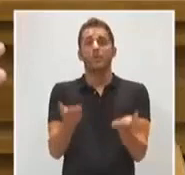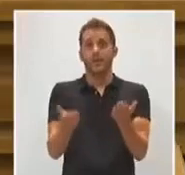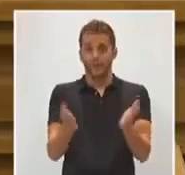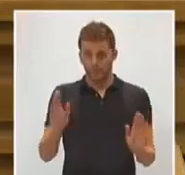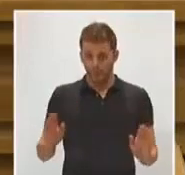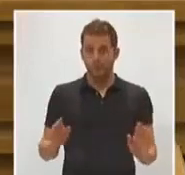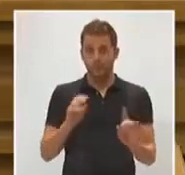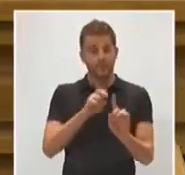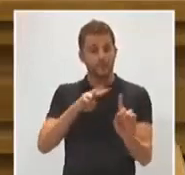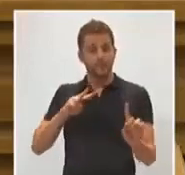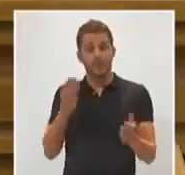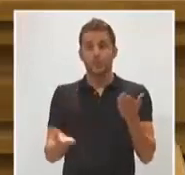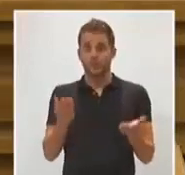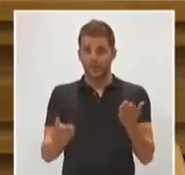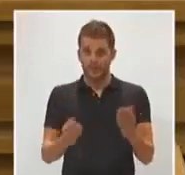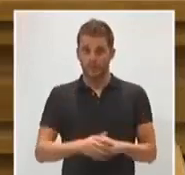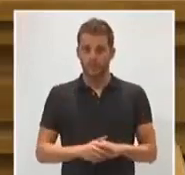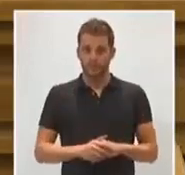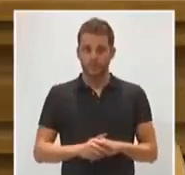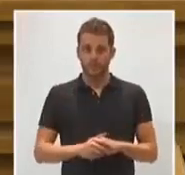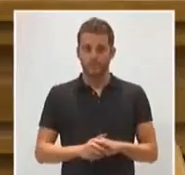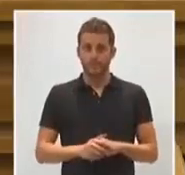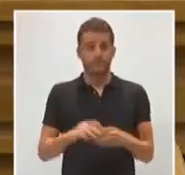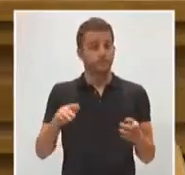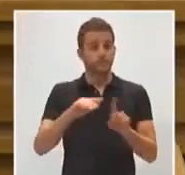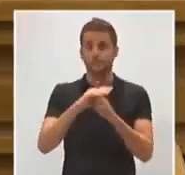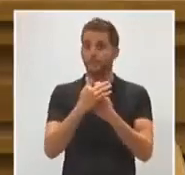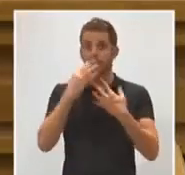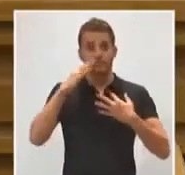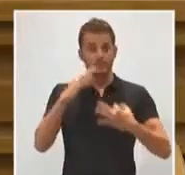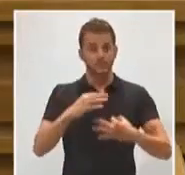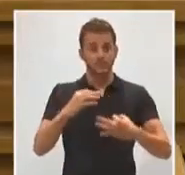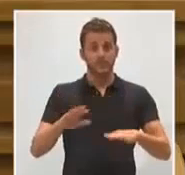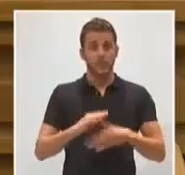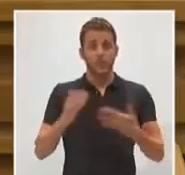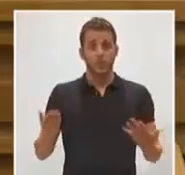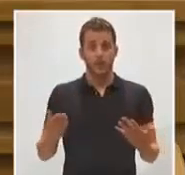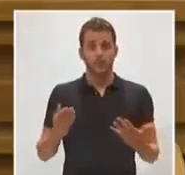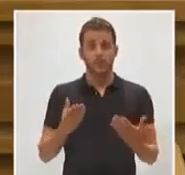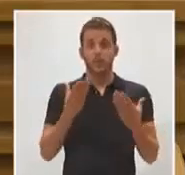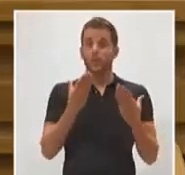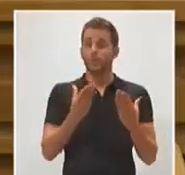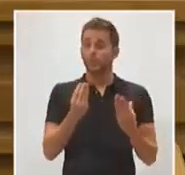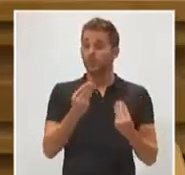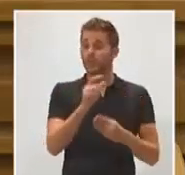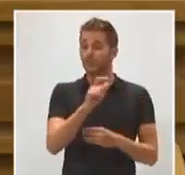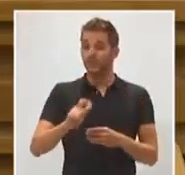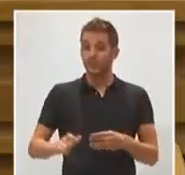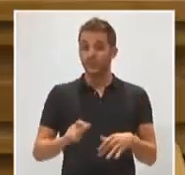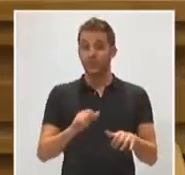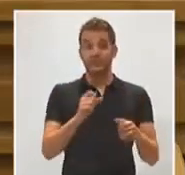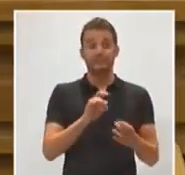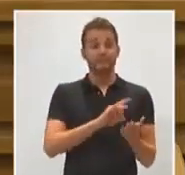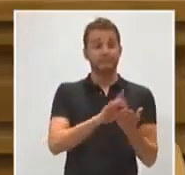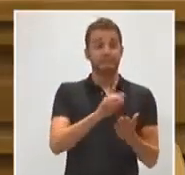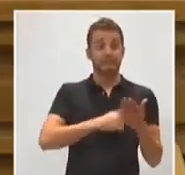que lo demás no es serio no es serio la realidad es que muchos no estaban en el paro porque estaban en el test y la estrategia